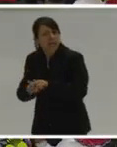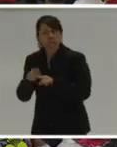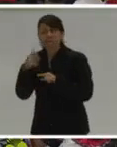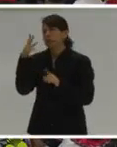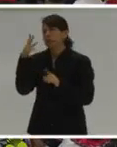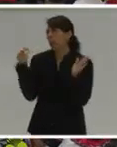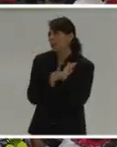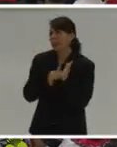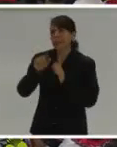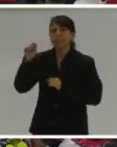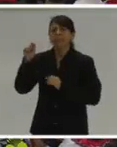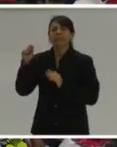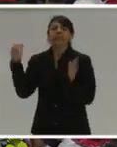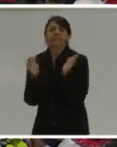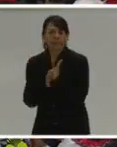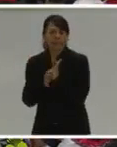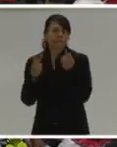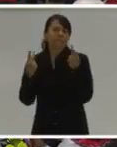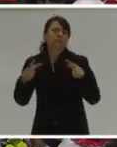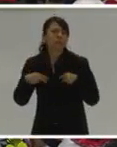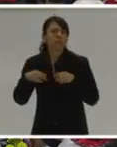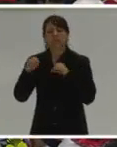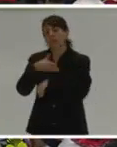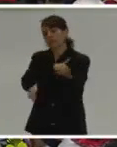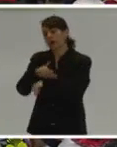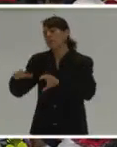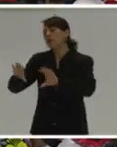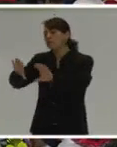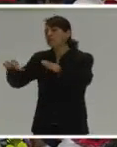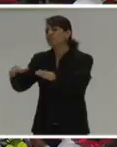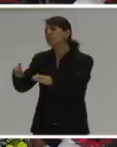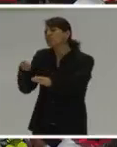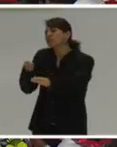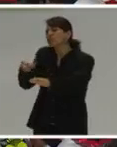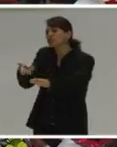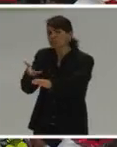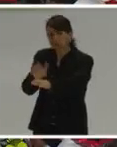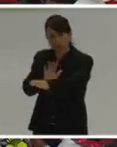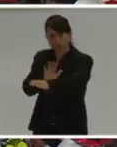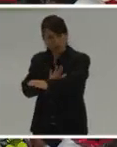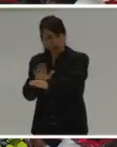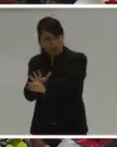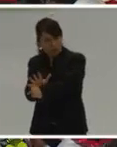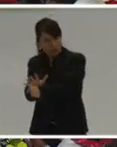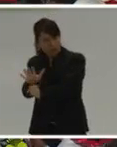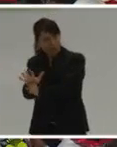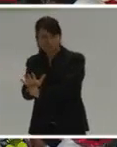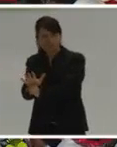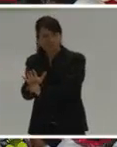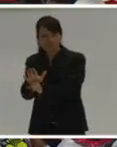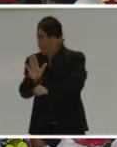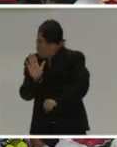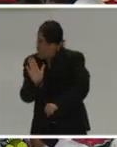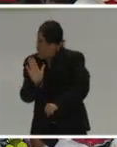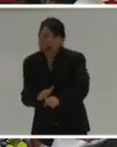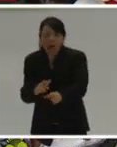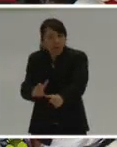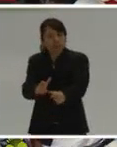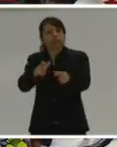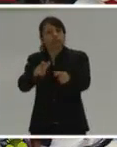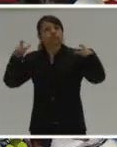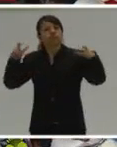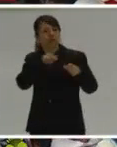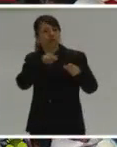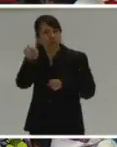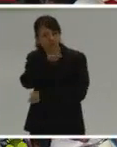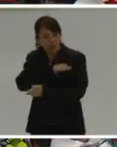familias. Queremos que esta visión trascienda más allá, y la construcción de la ley de organizaciones políticas,